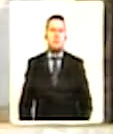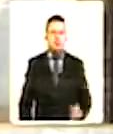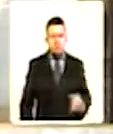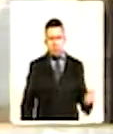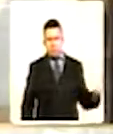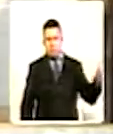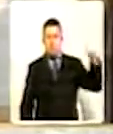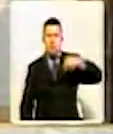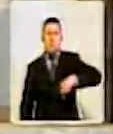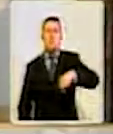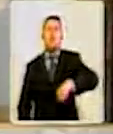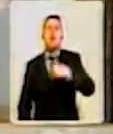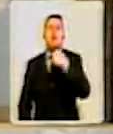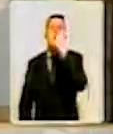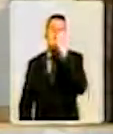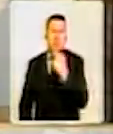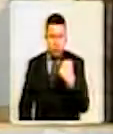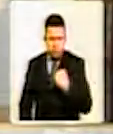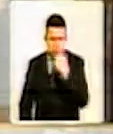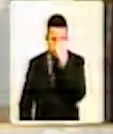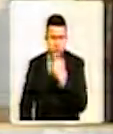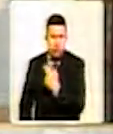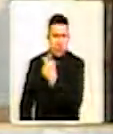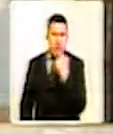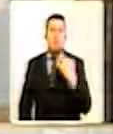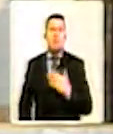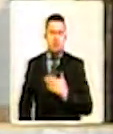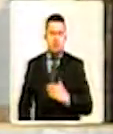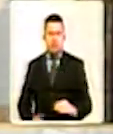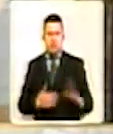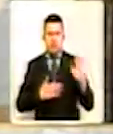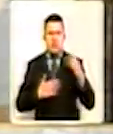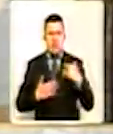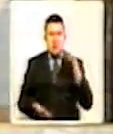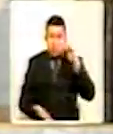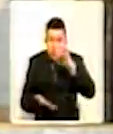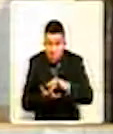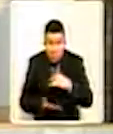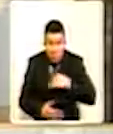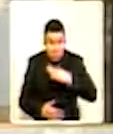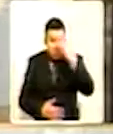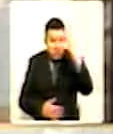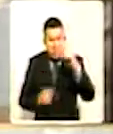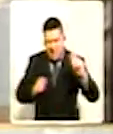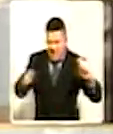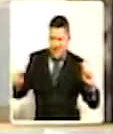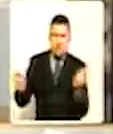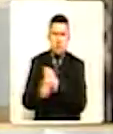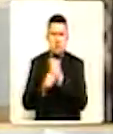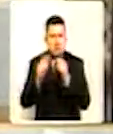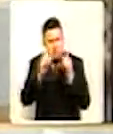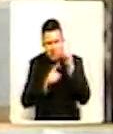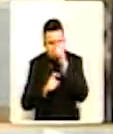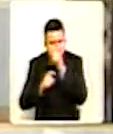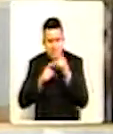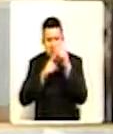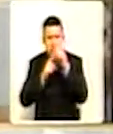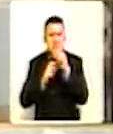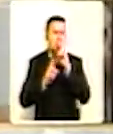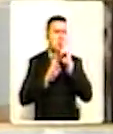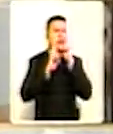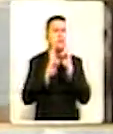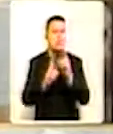Vengo a comprometerme en el día de hoy con una transformación de la Procuraduría General de la Nación como reflejo